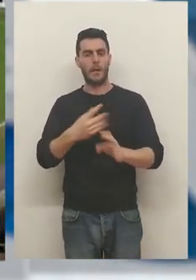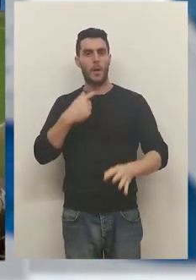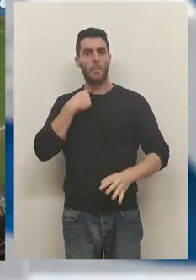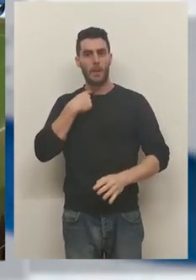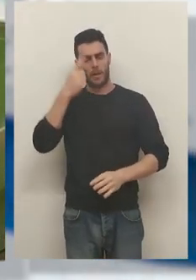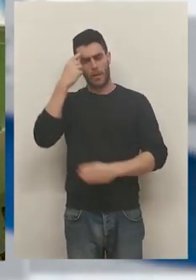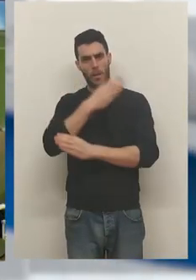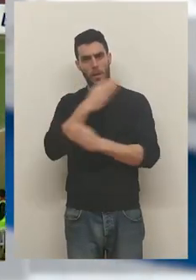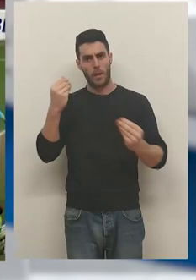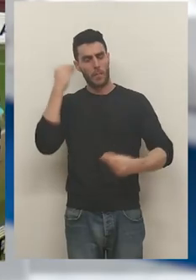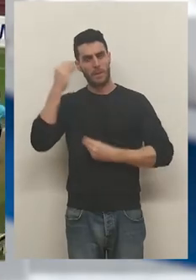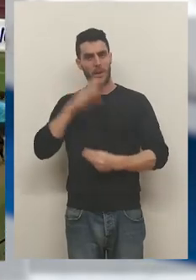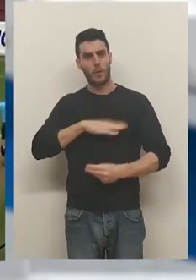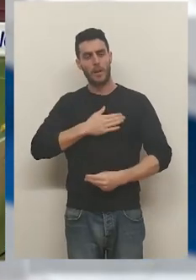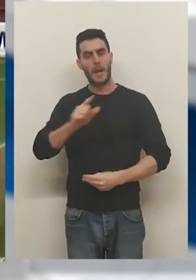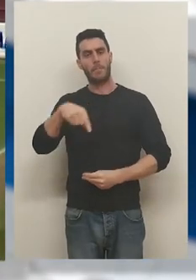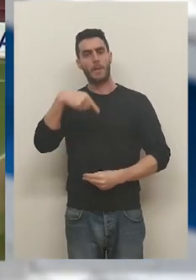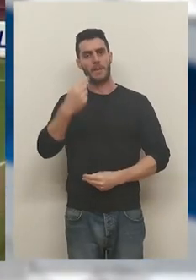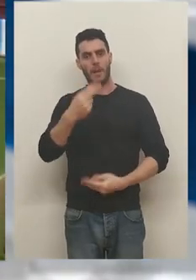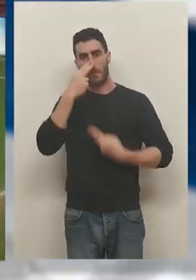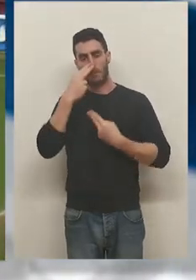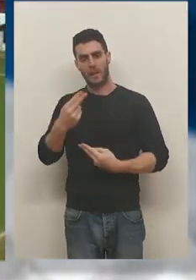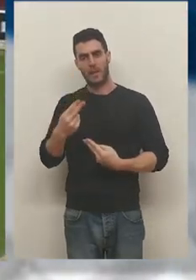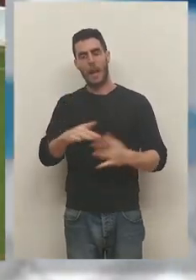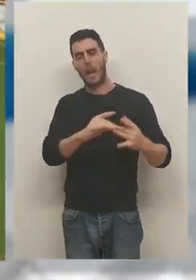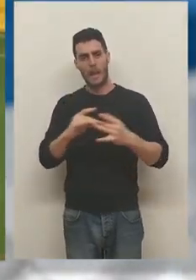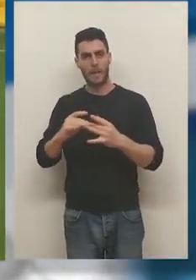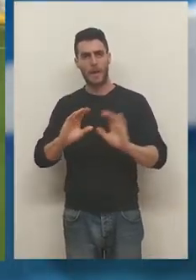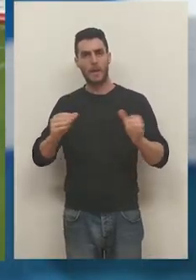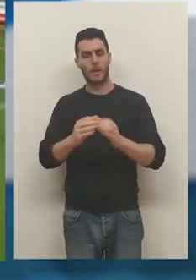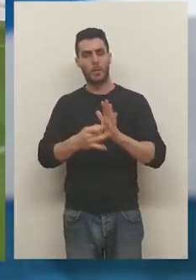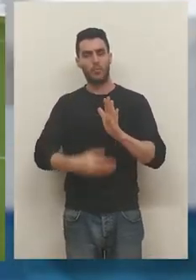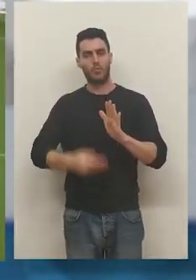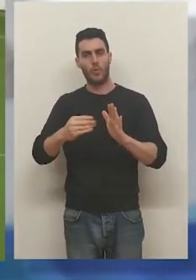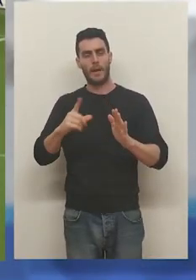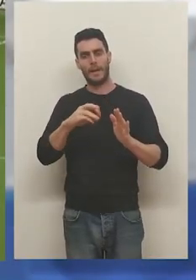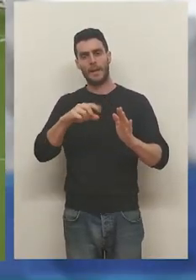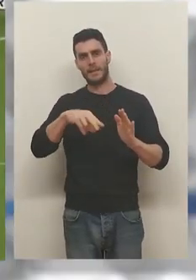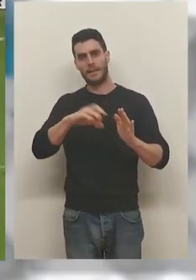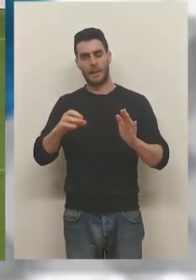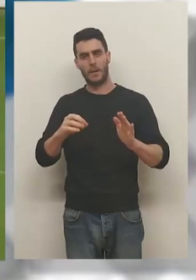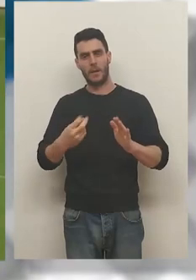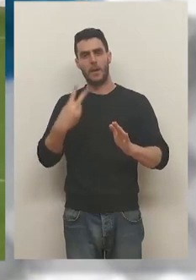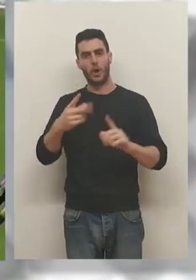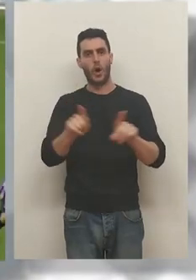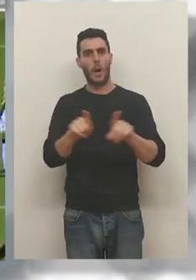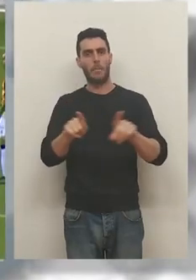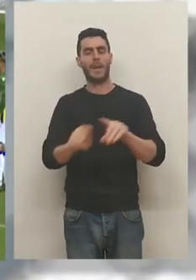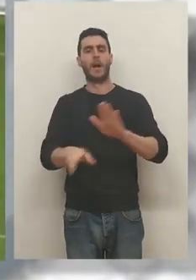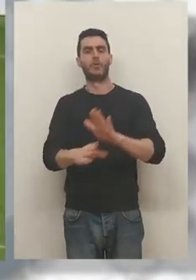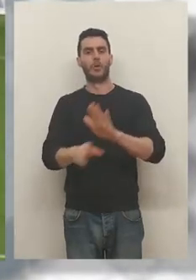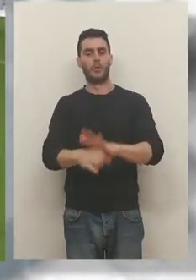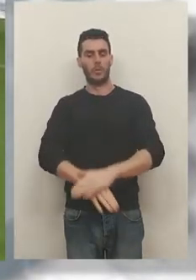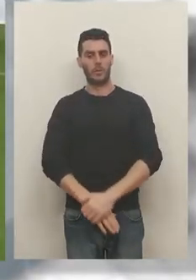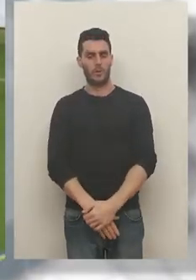la derrota en el collao que pensando en qué pasado mañana visita las gaunas el líder un equipazo como él el dense que encadena dos